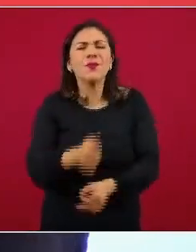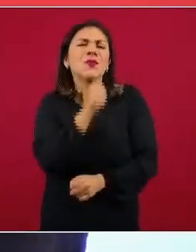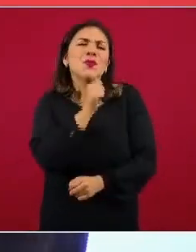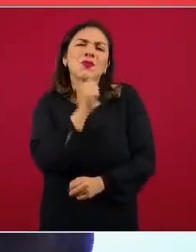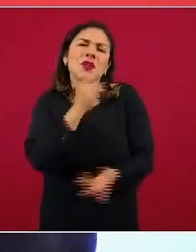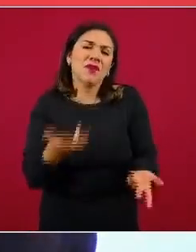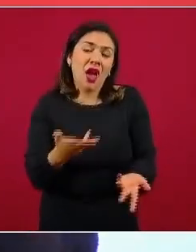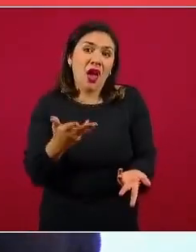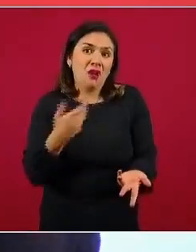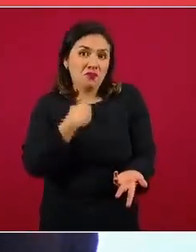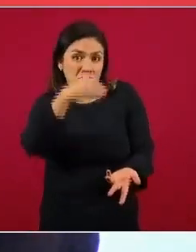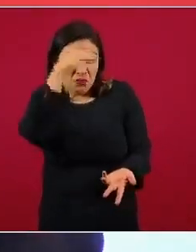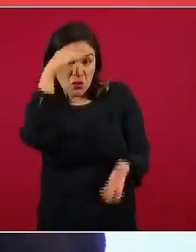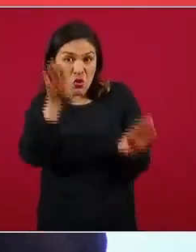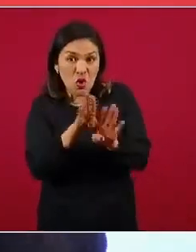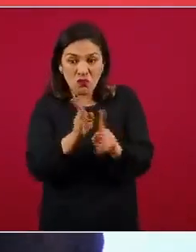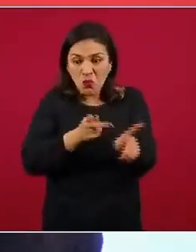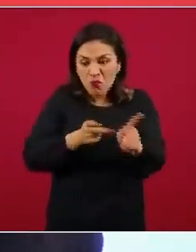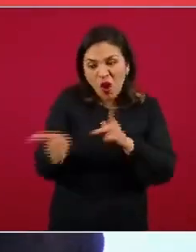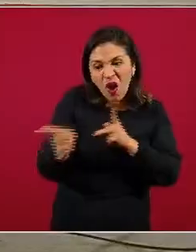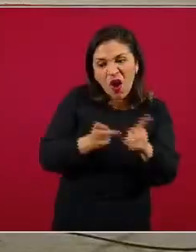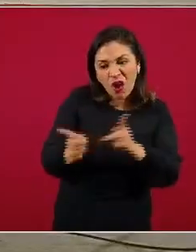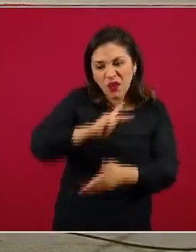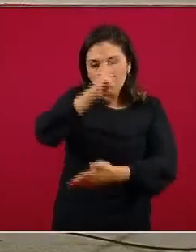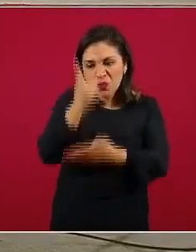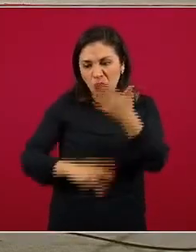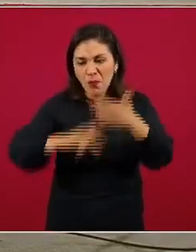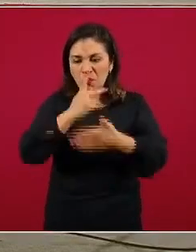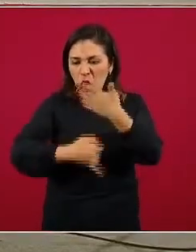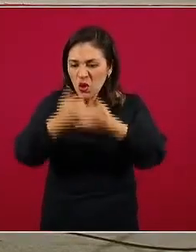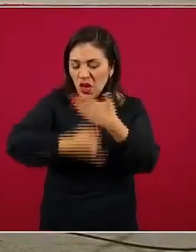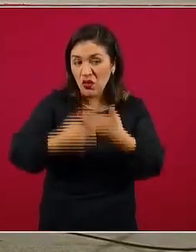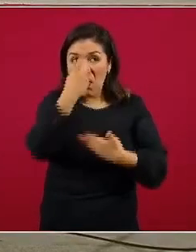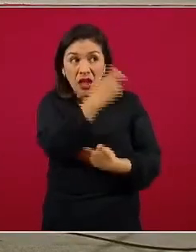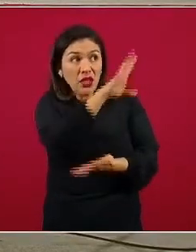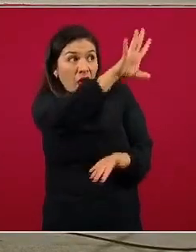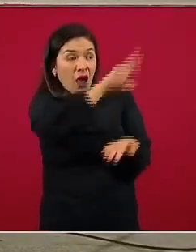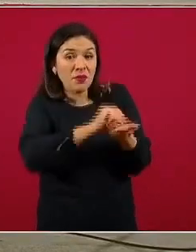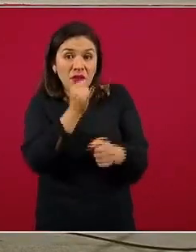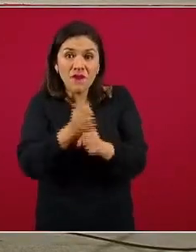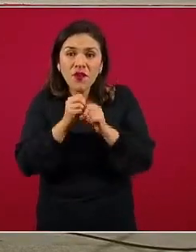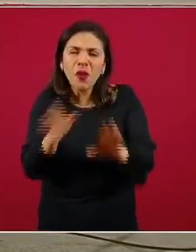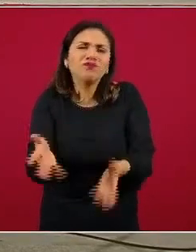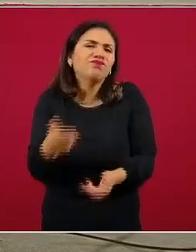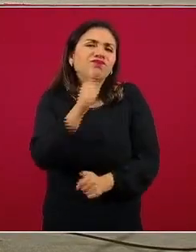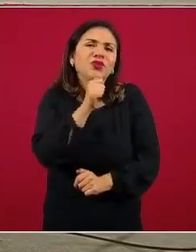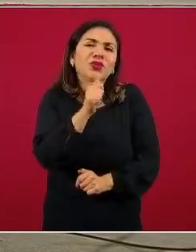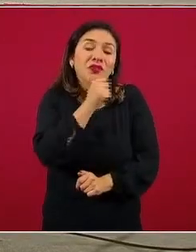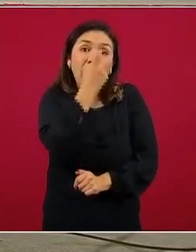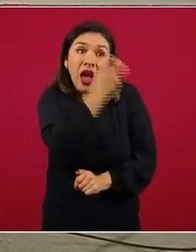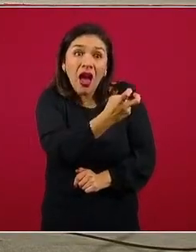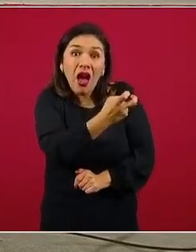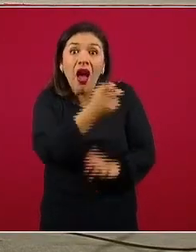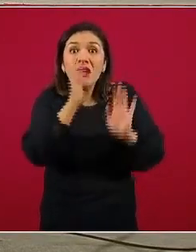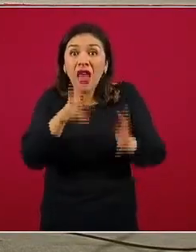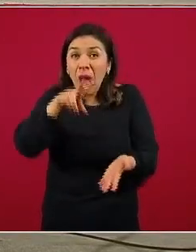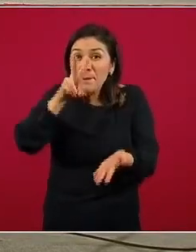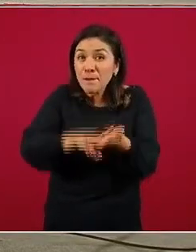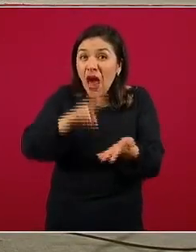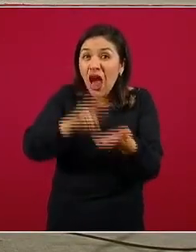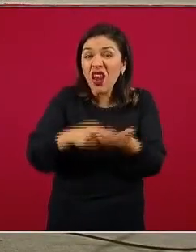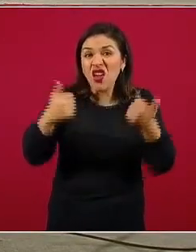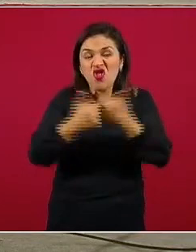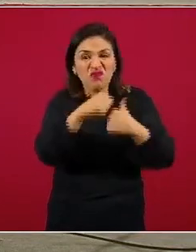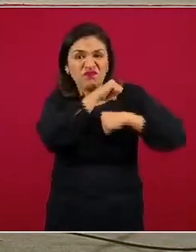caso trabajar un programa o un proyecto con esa información, porque no es información que en su momento ha sido validada por